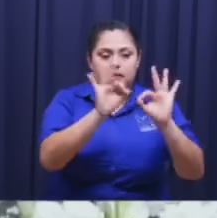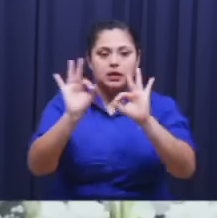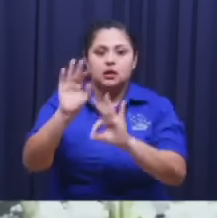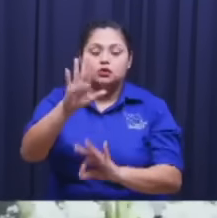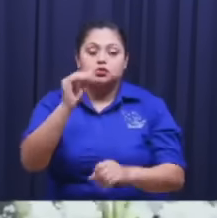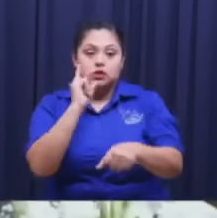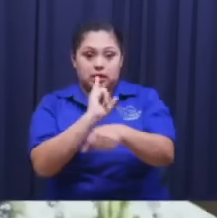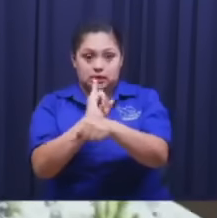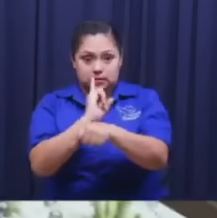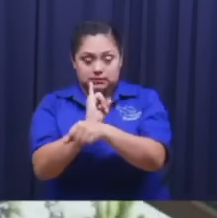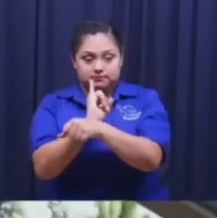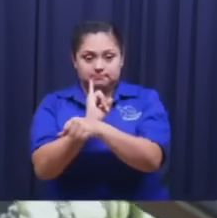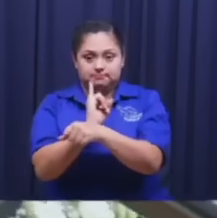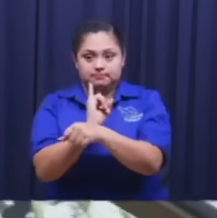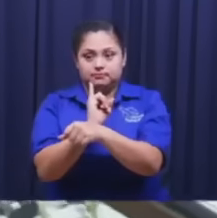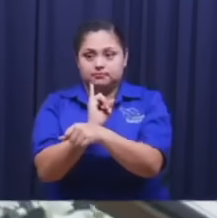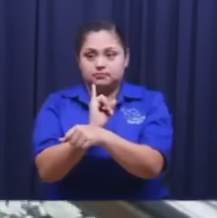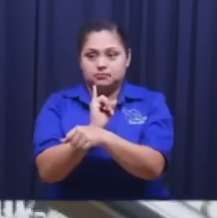iglesia.